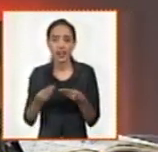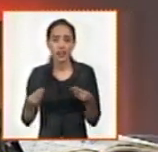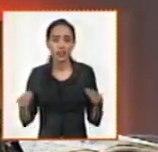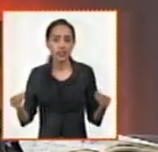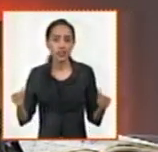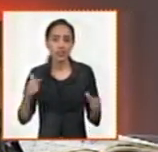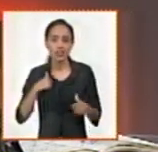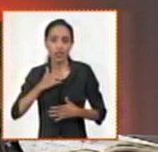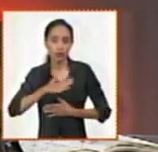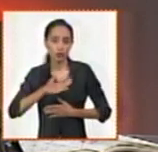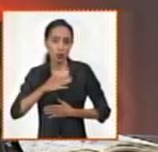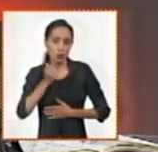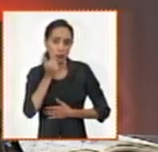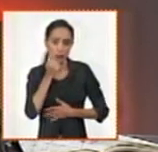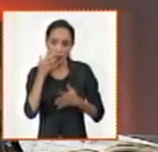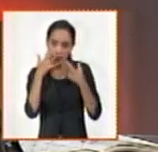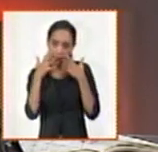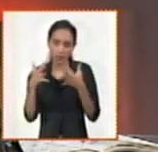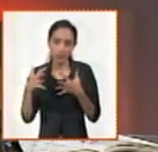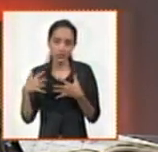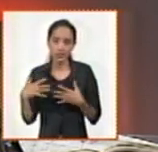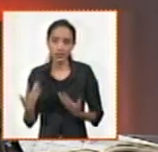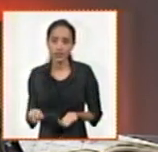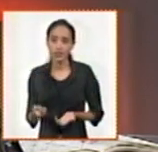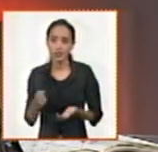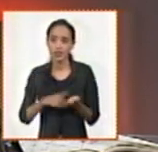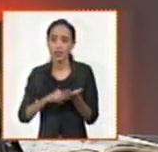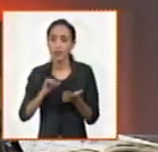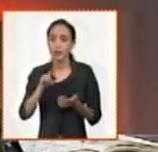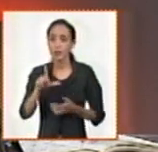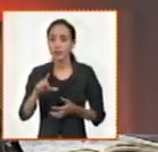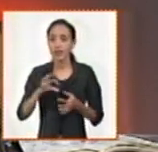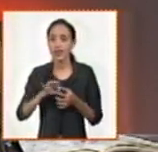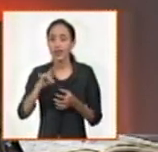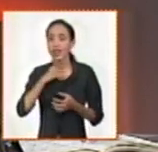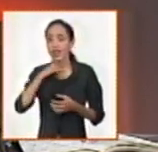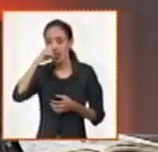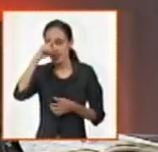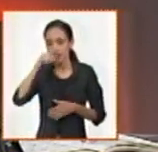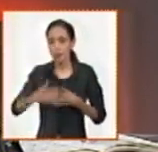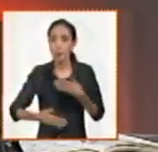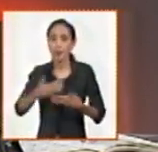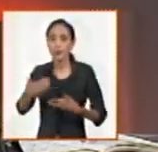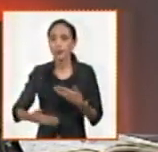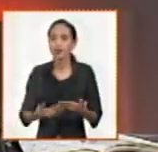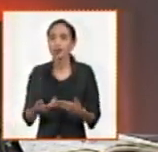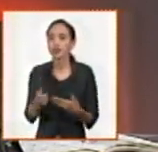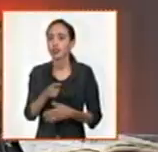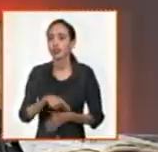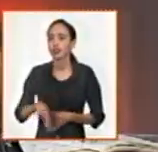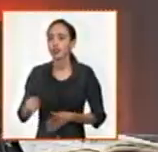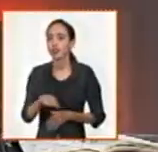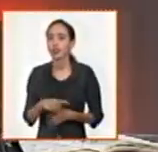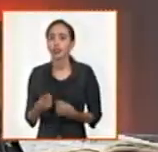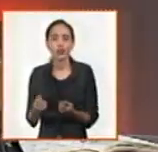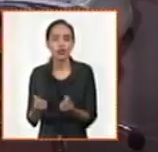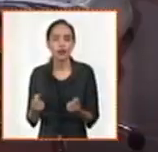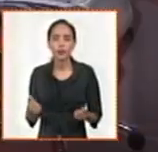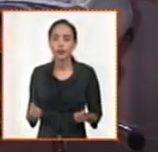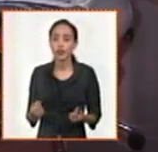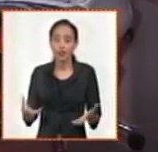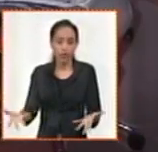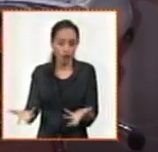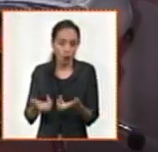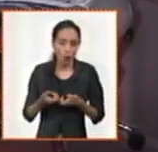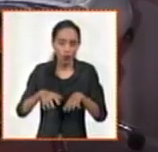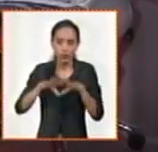El dueño más importante de la tierra en Estados Unidos es Bill Gates. O sea, hay un proceso del capital especulativo de